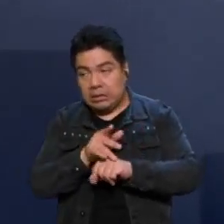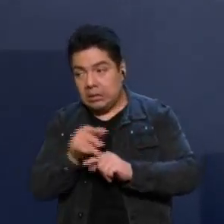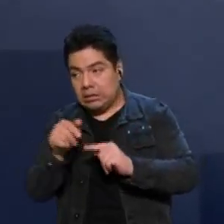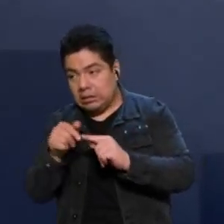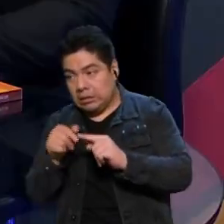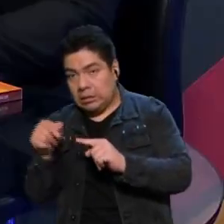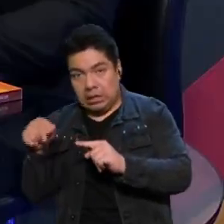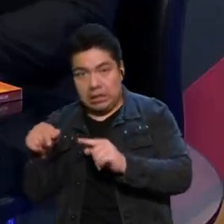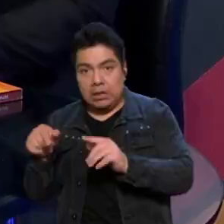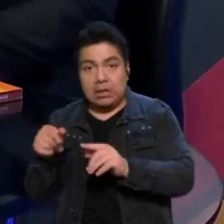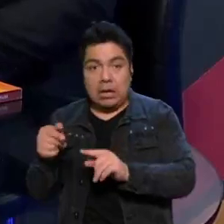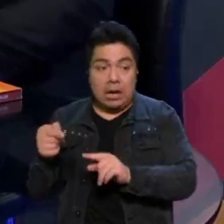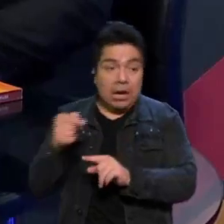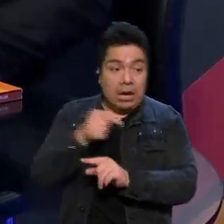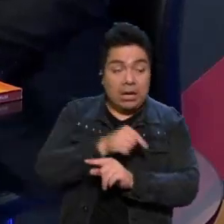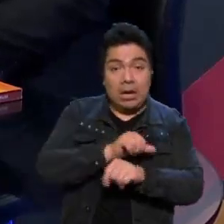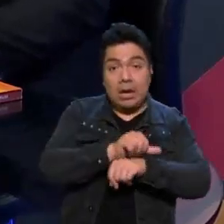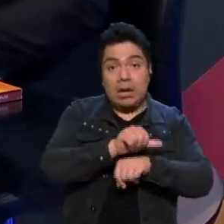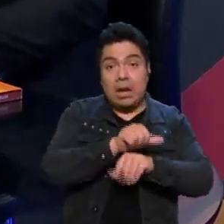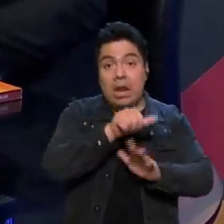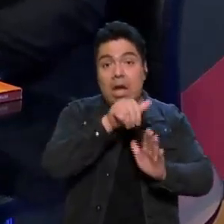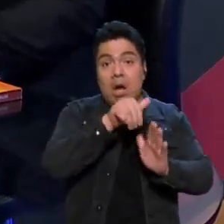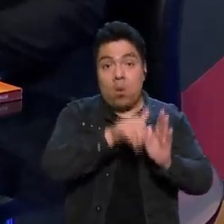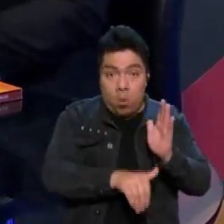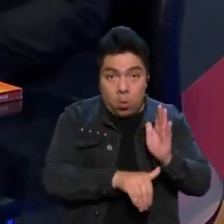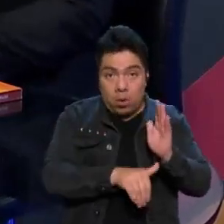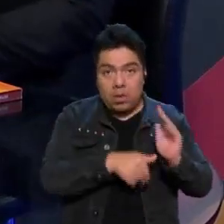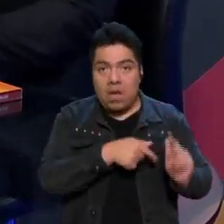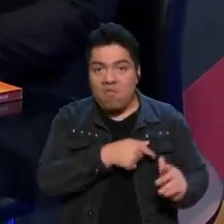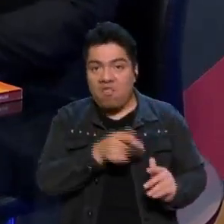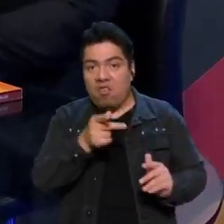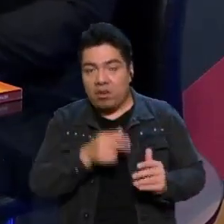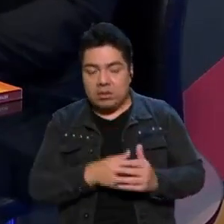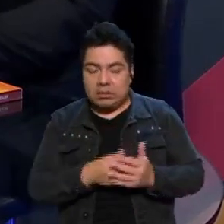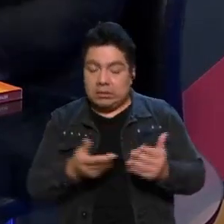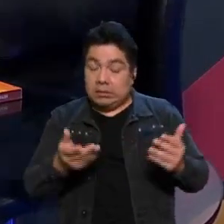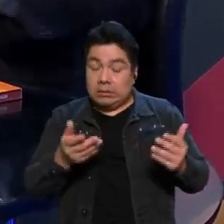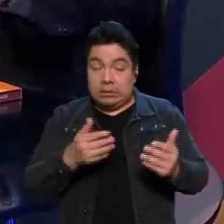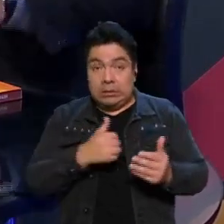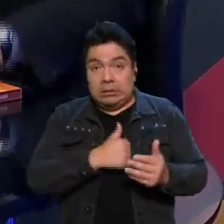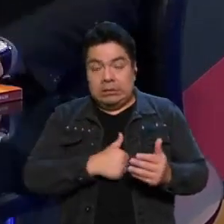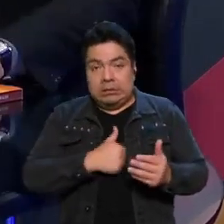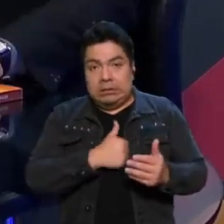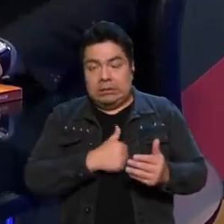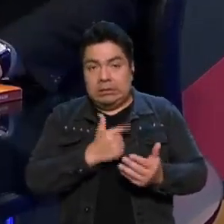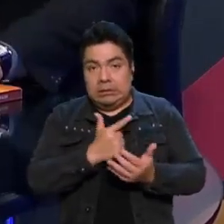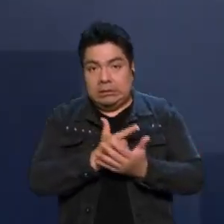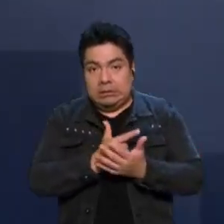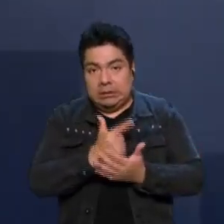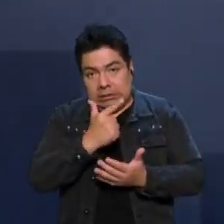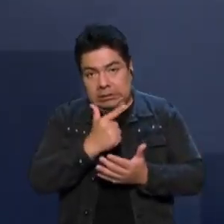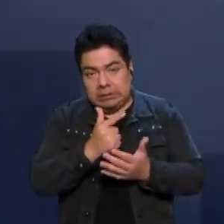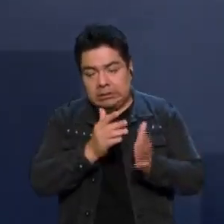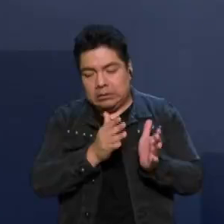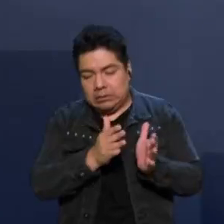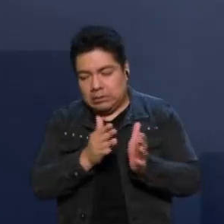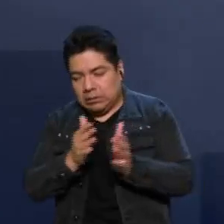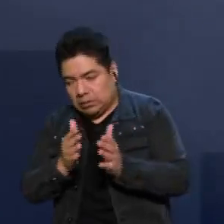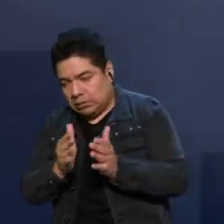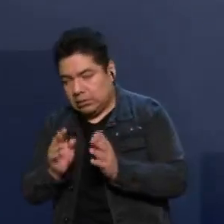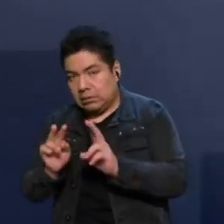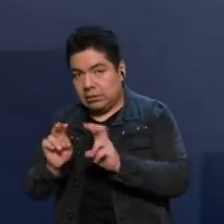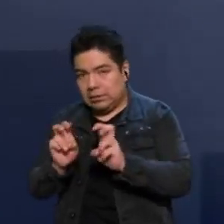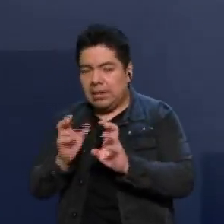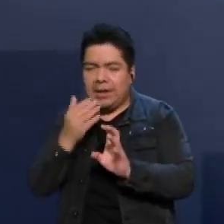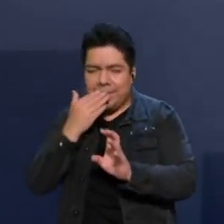fue el número de personas que en Argentina cayó en la línea de pobreza. Claro. Es muy, muy grave. Pero pasando a temas un poco